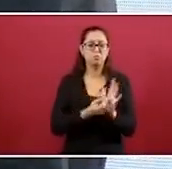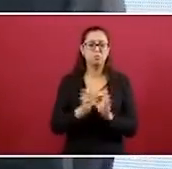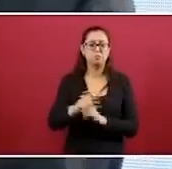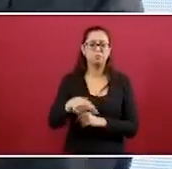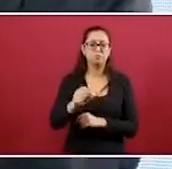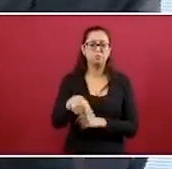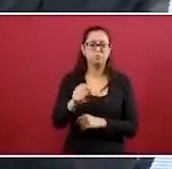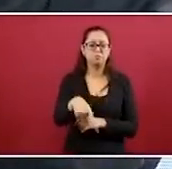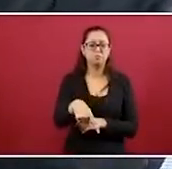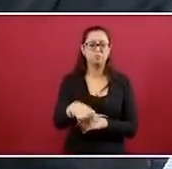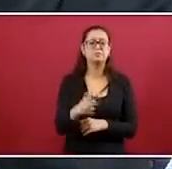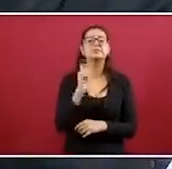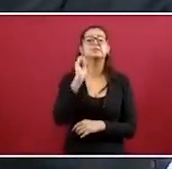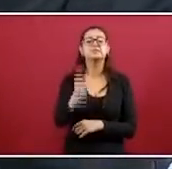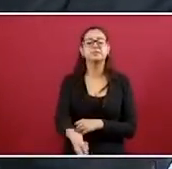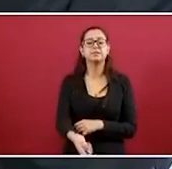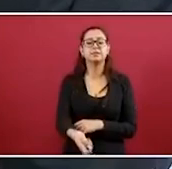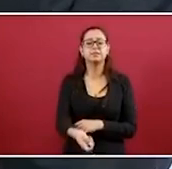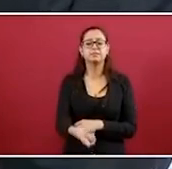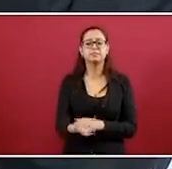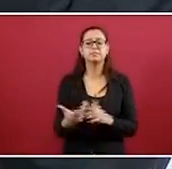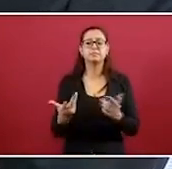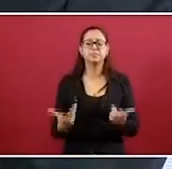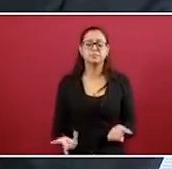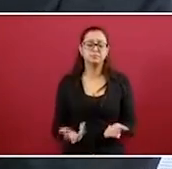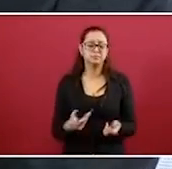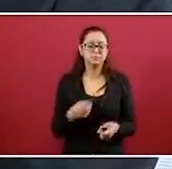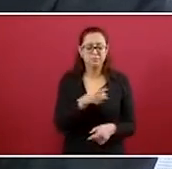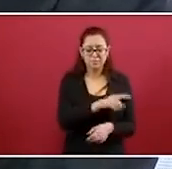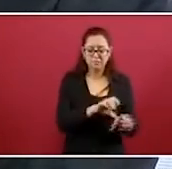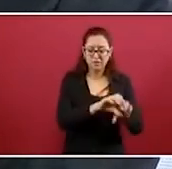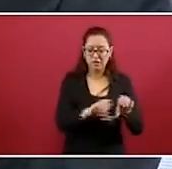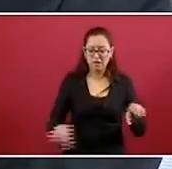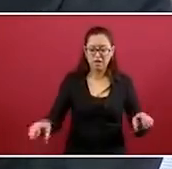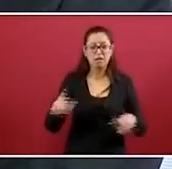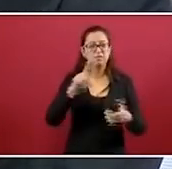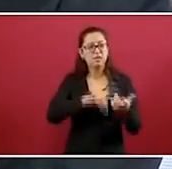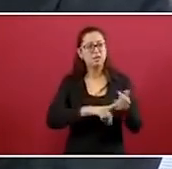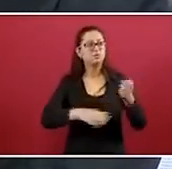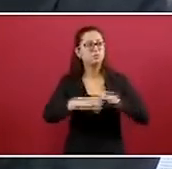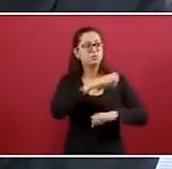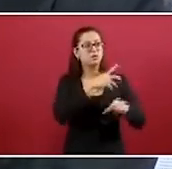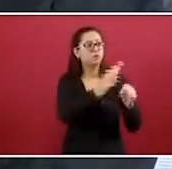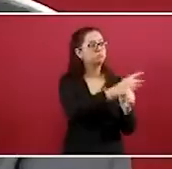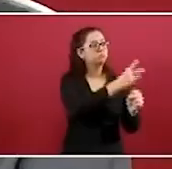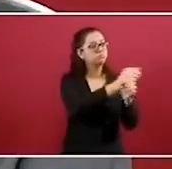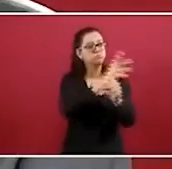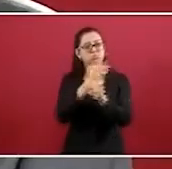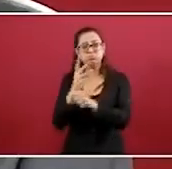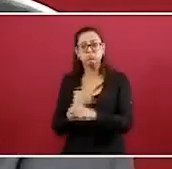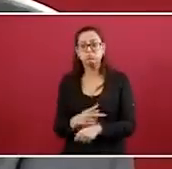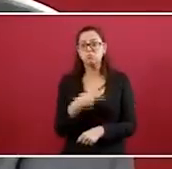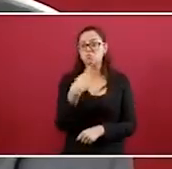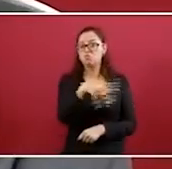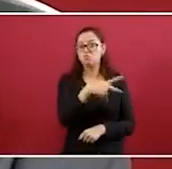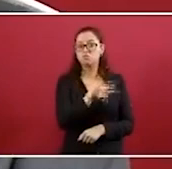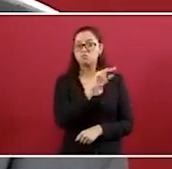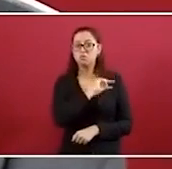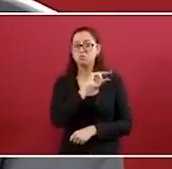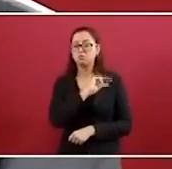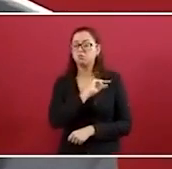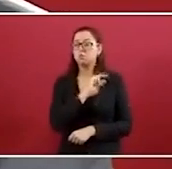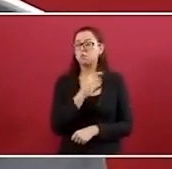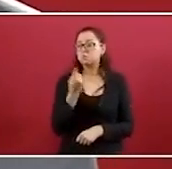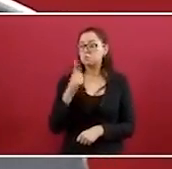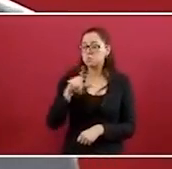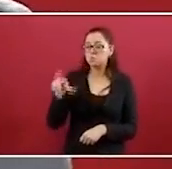que tiene que ver también con el mantenimiento de las empresas particulares.